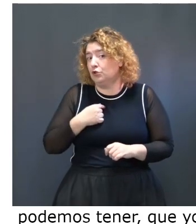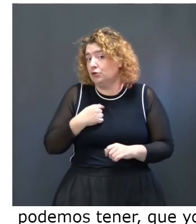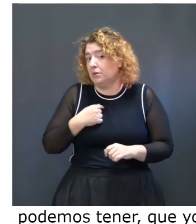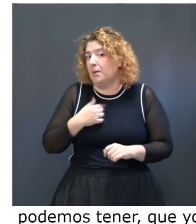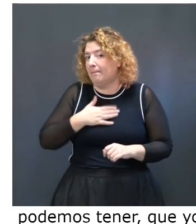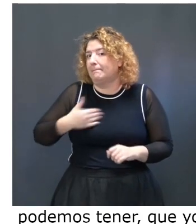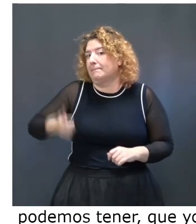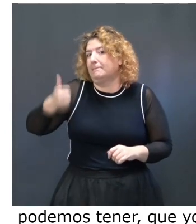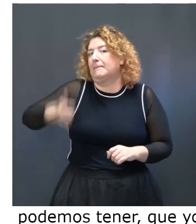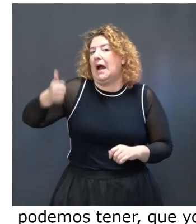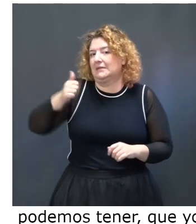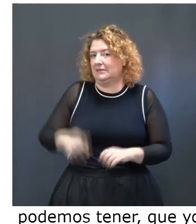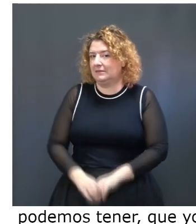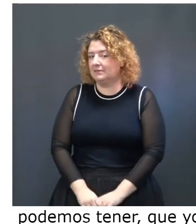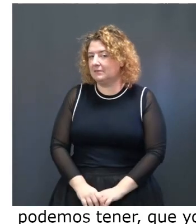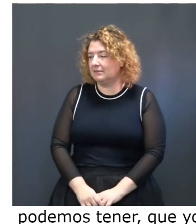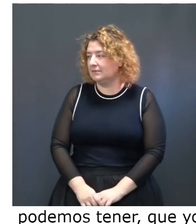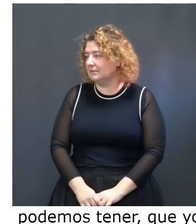más. Muy bien.